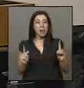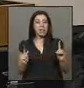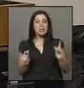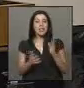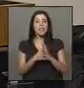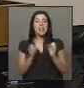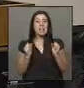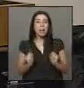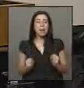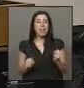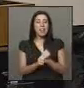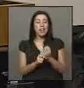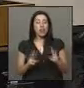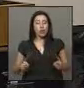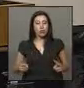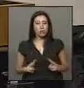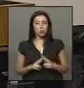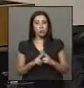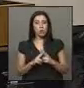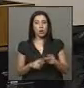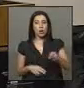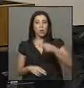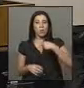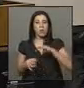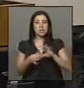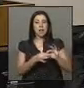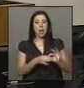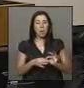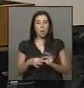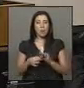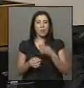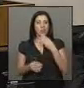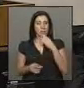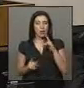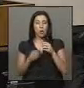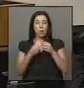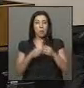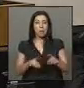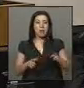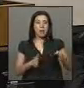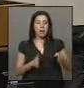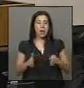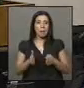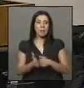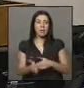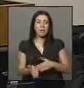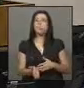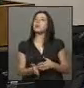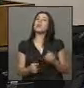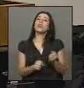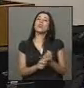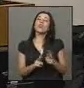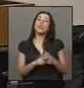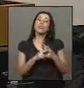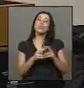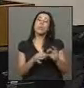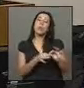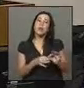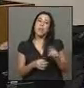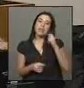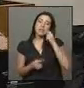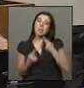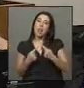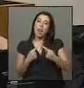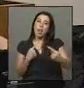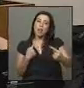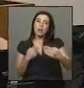ser capaces de construir nuestra propia unidad también y no perdernos en el camino. Construir unidad sustantiva implica un largo